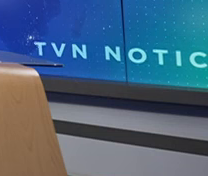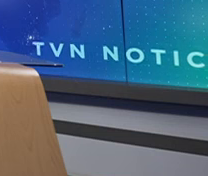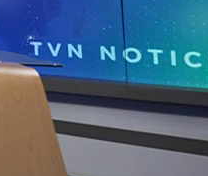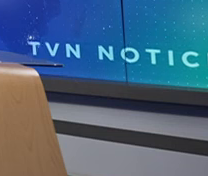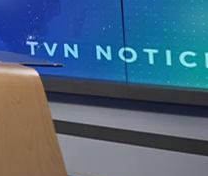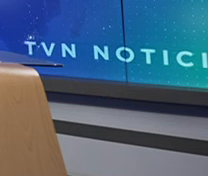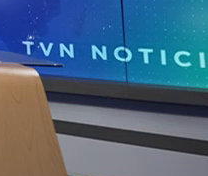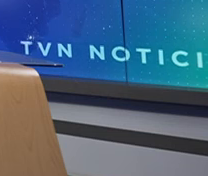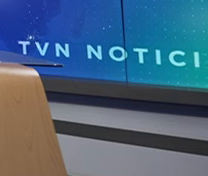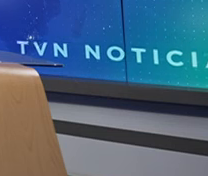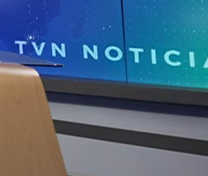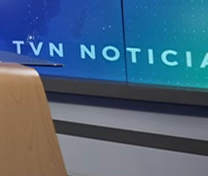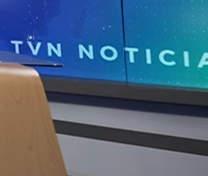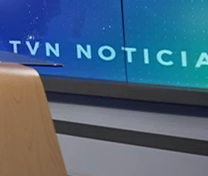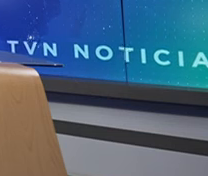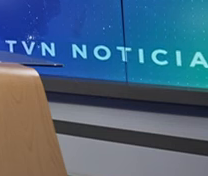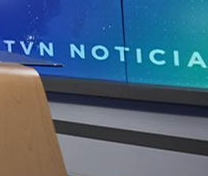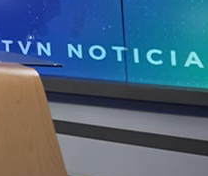adelante.